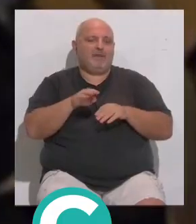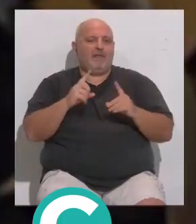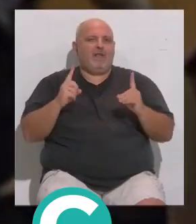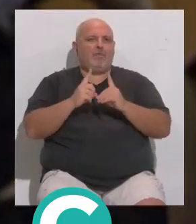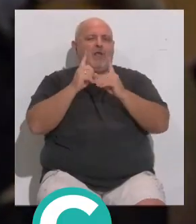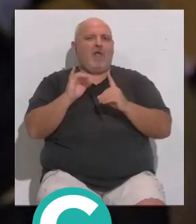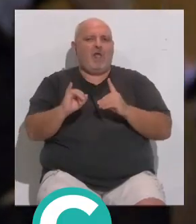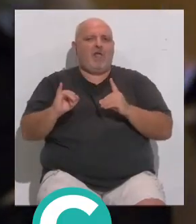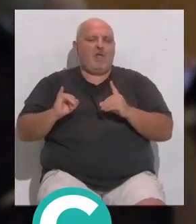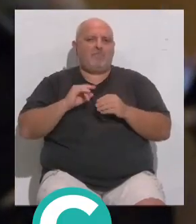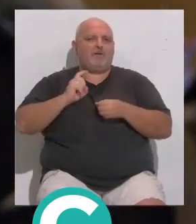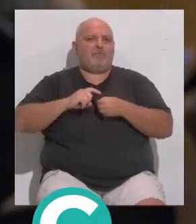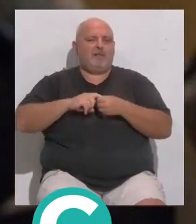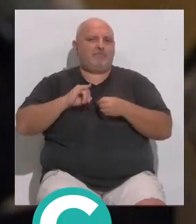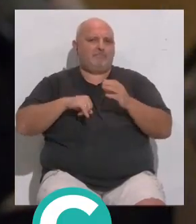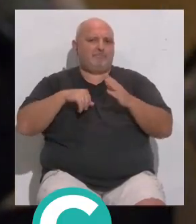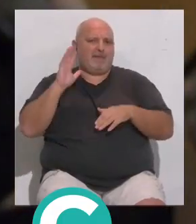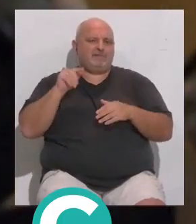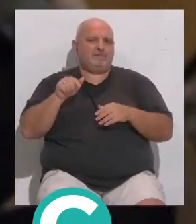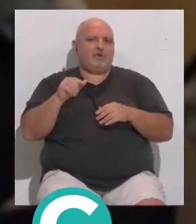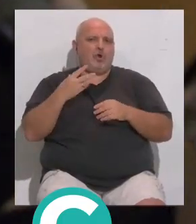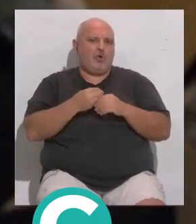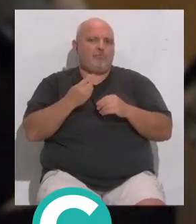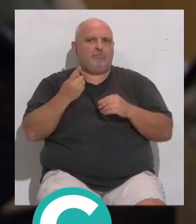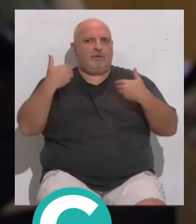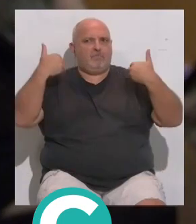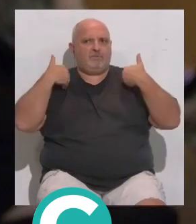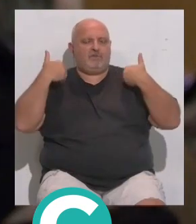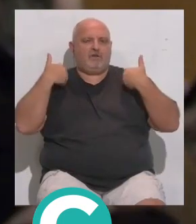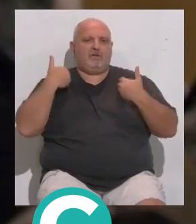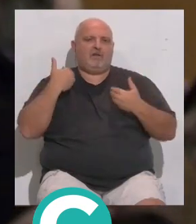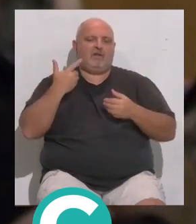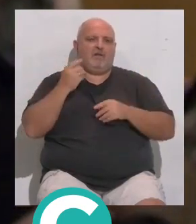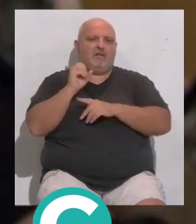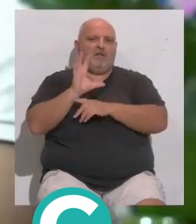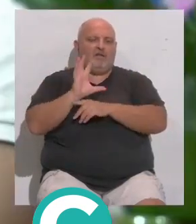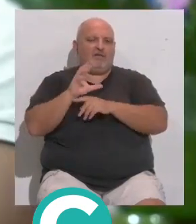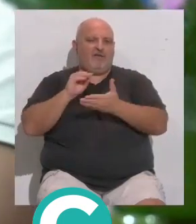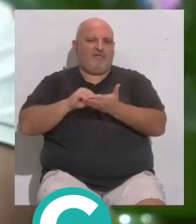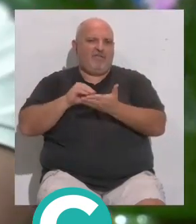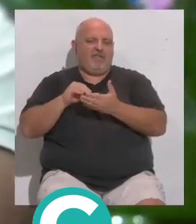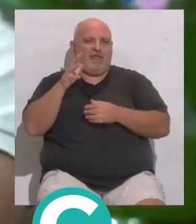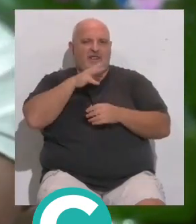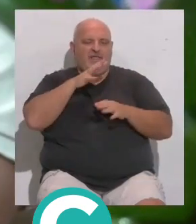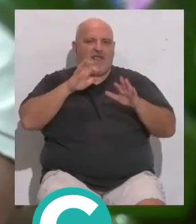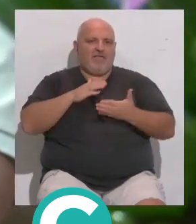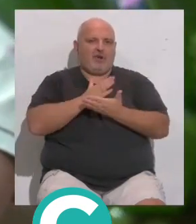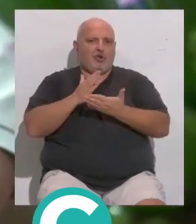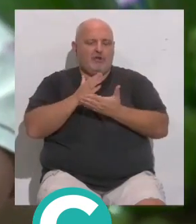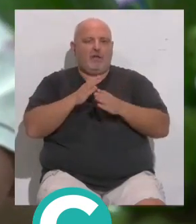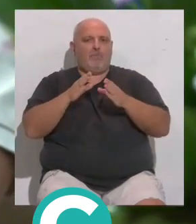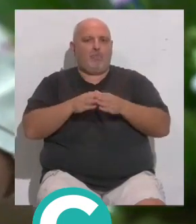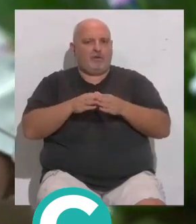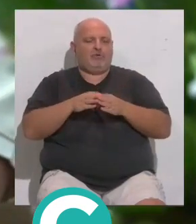encuentro cuenta, entre otros participantes destacados, con los responsables de las Film Office de Cádiz, Jerez, Rota y el Puerto de